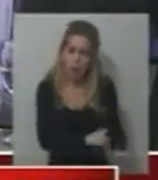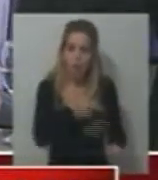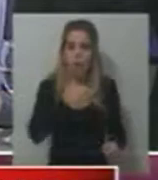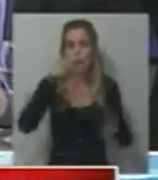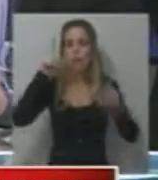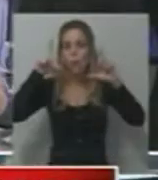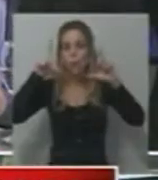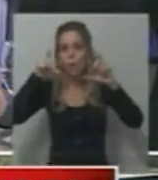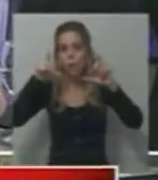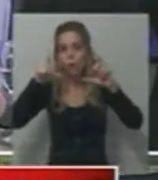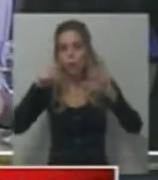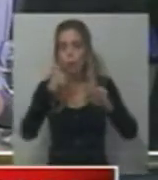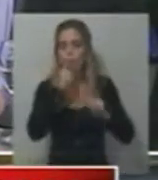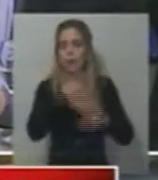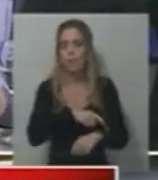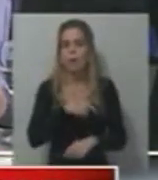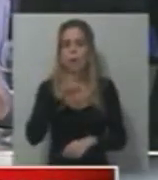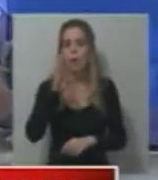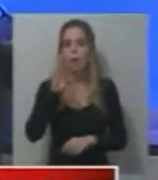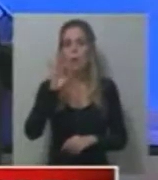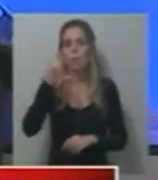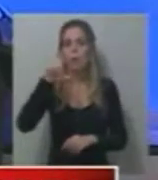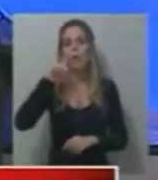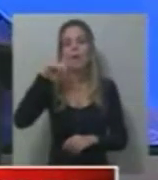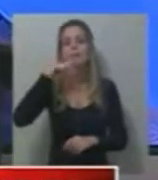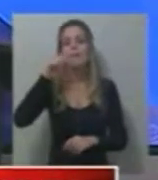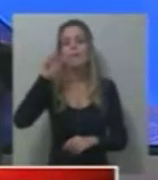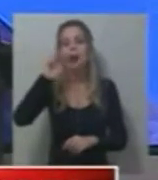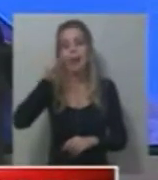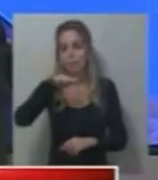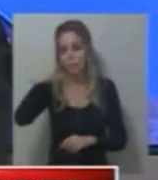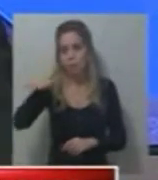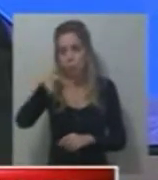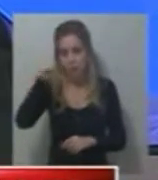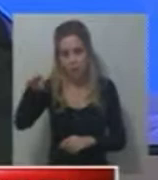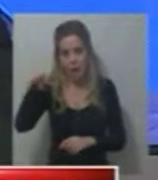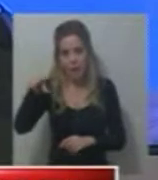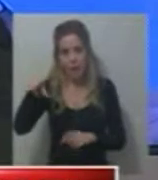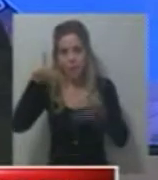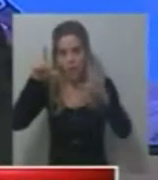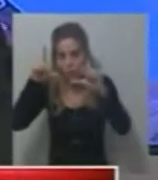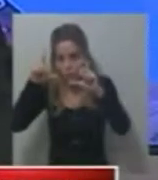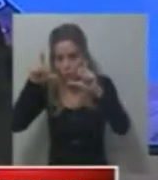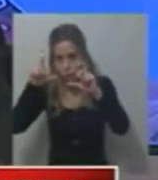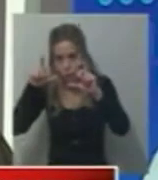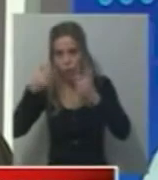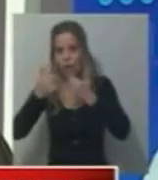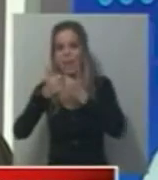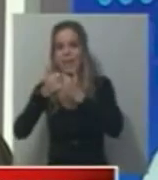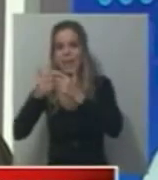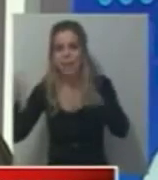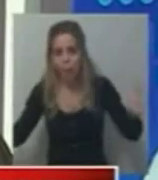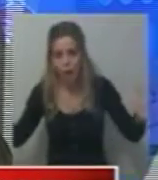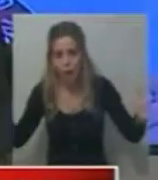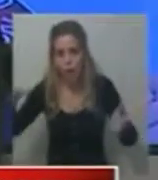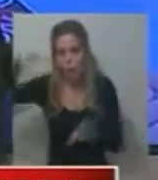adelante. En Bolívar se sacaron una foto. Lo vi. En Bolívar inauguraron un cine, mucho más que sacarse